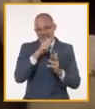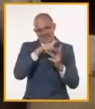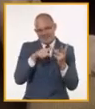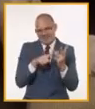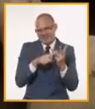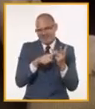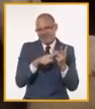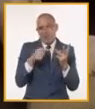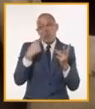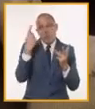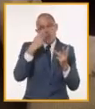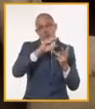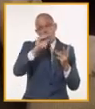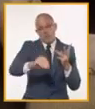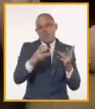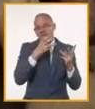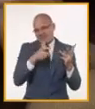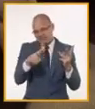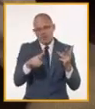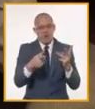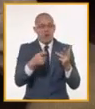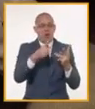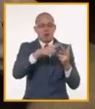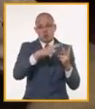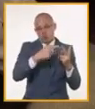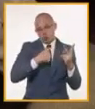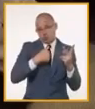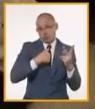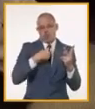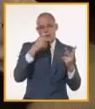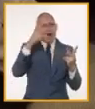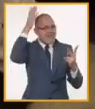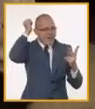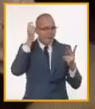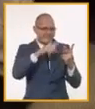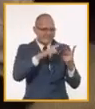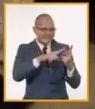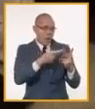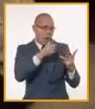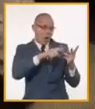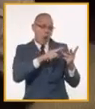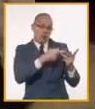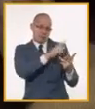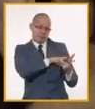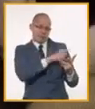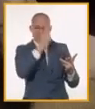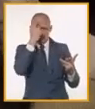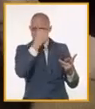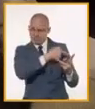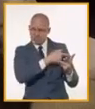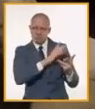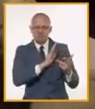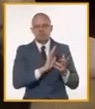Sergio y estaba yo. A mí me parece que fue porque